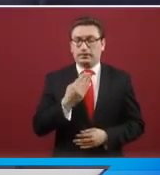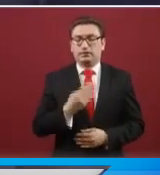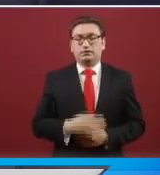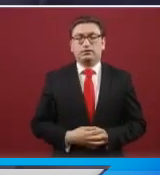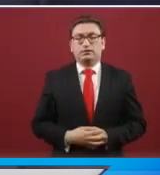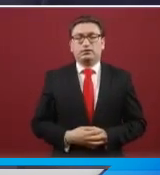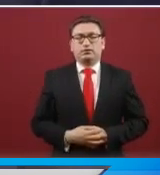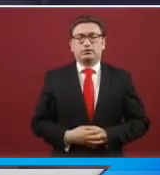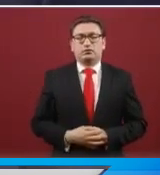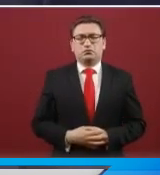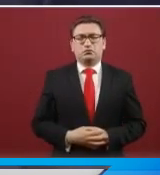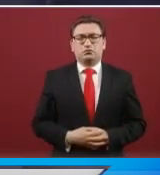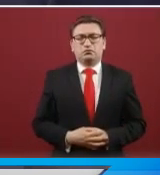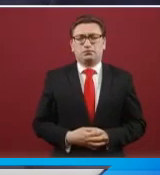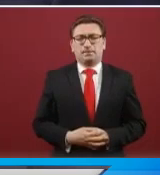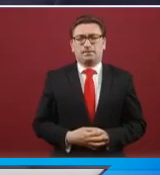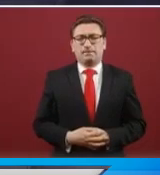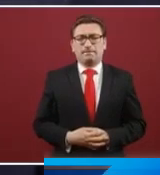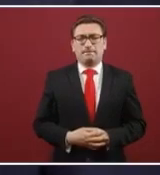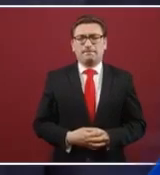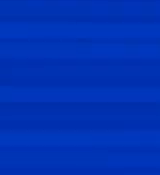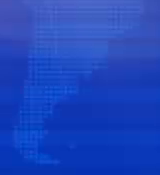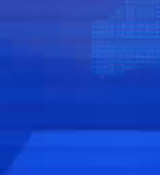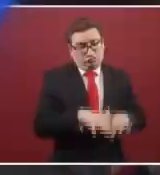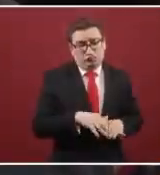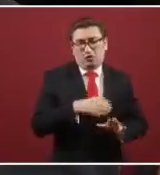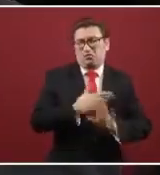Pemex como parte de su fortalecimiento y autonomía.